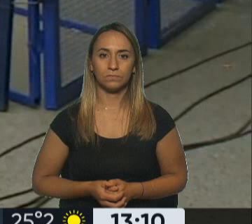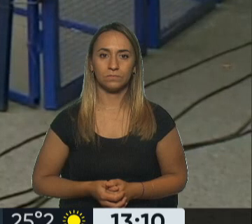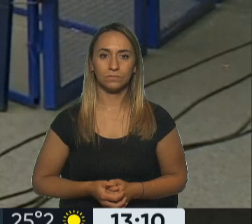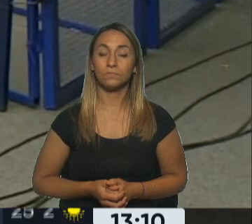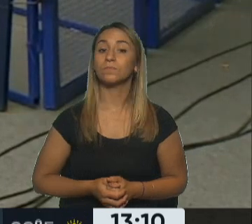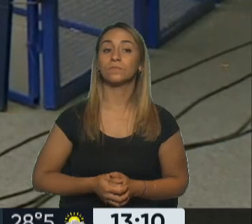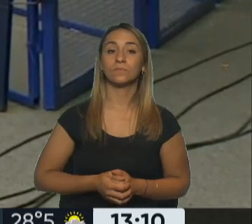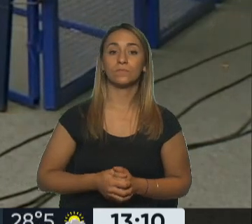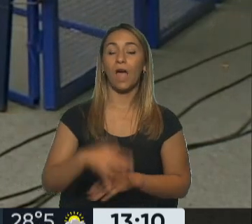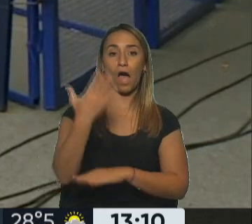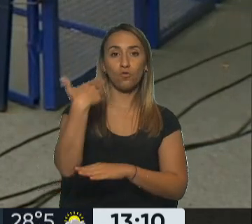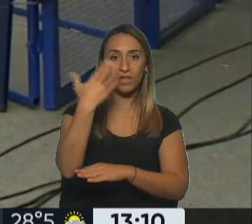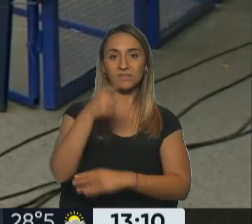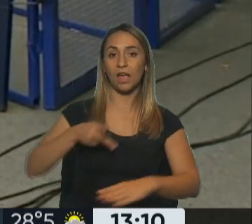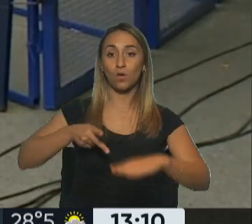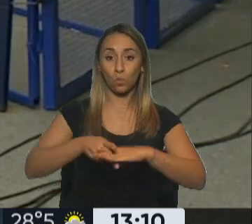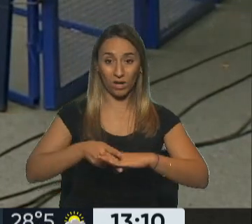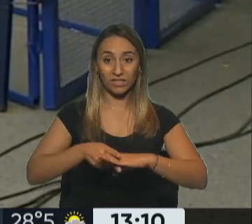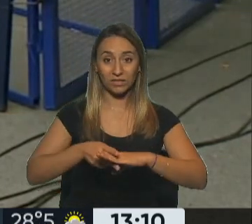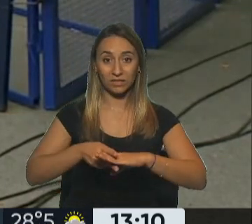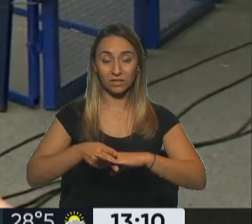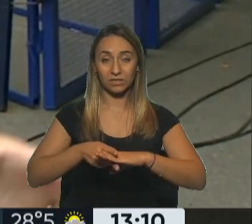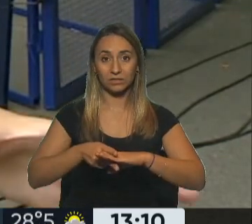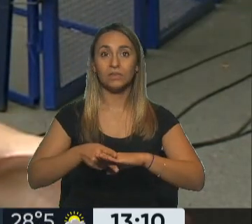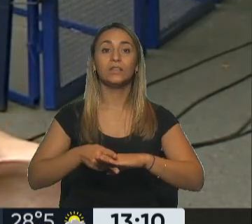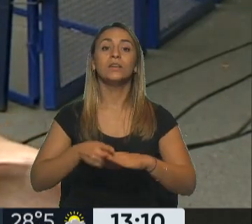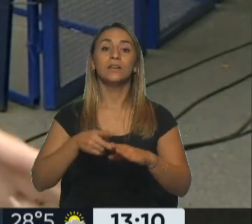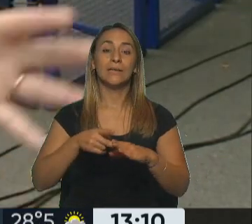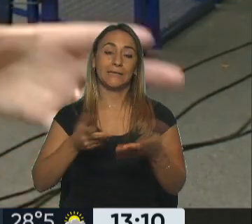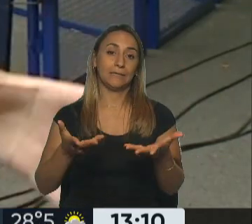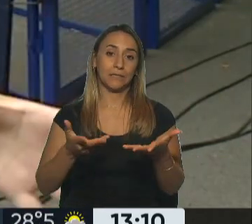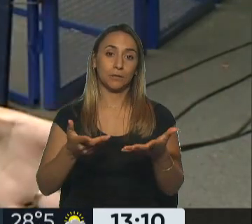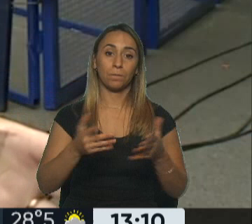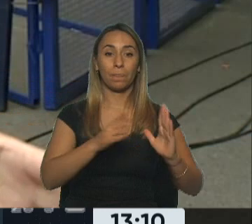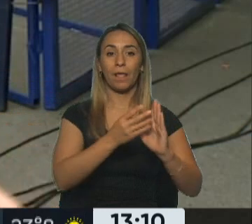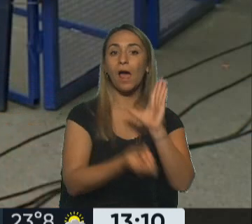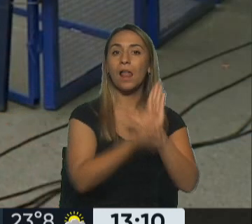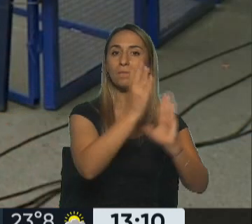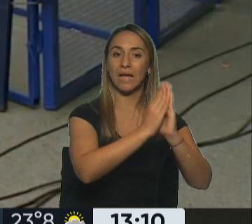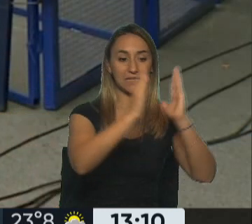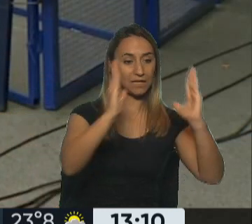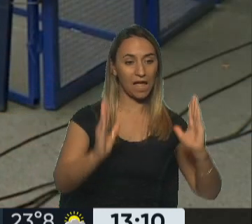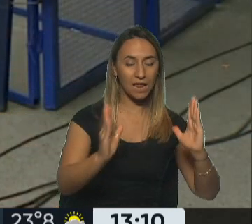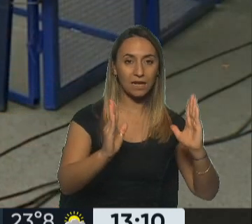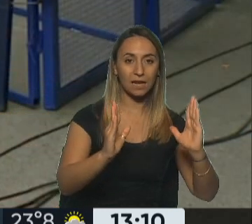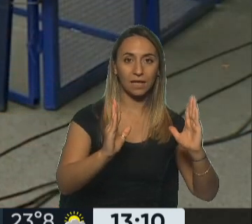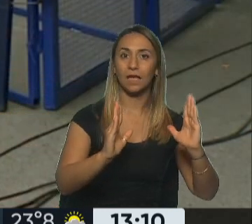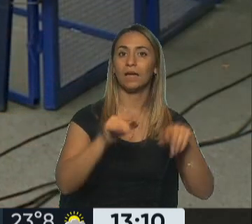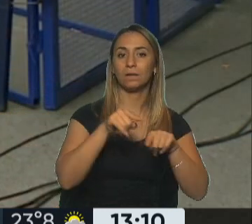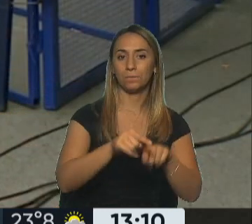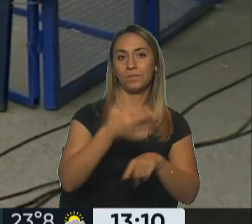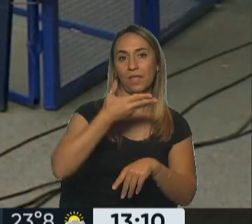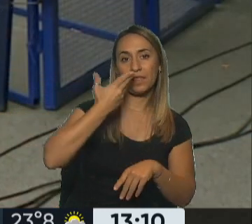cuarto intermedio en esta octava audiencia del juicio Bueno lo que ha sucedido gran parte de la mañana es el testimonio de